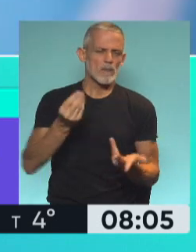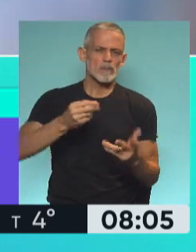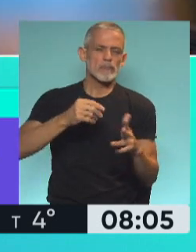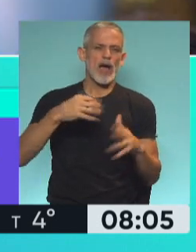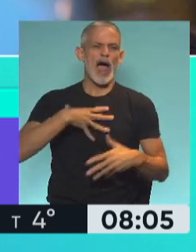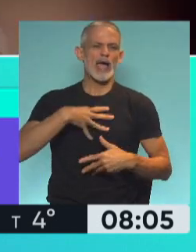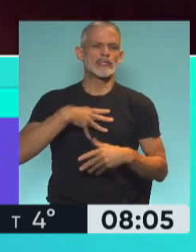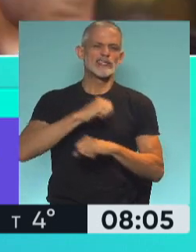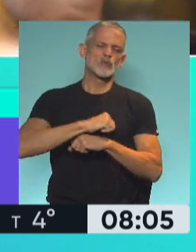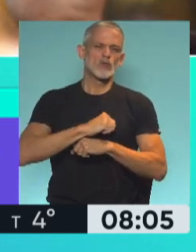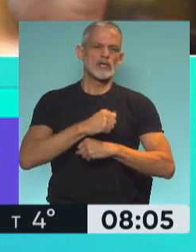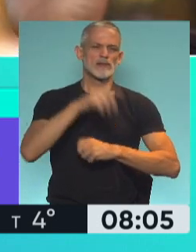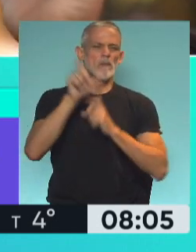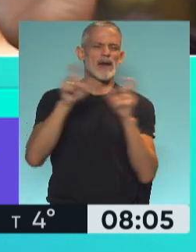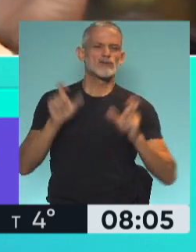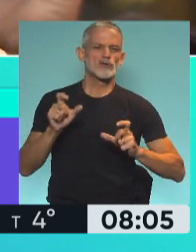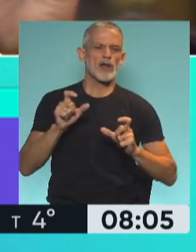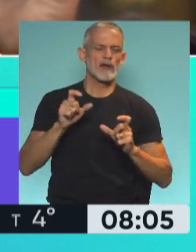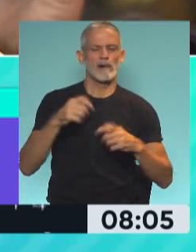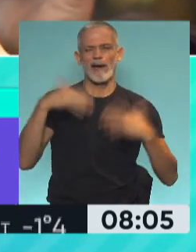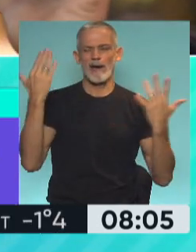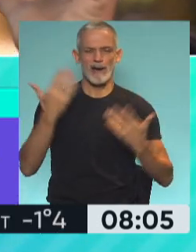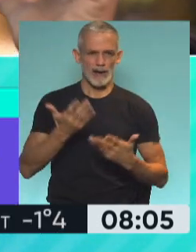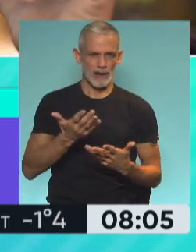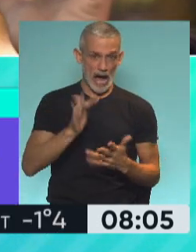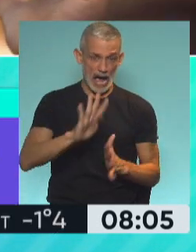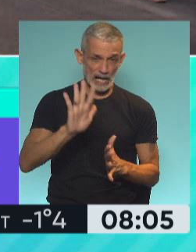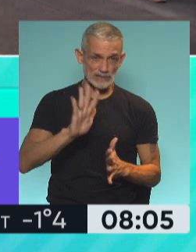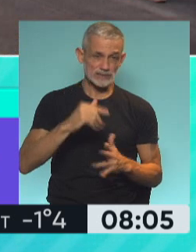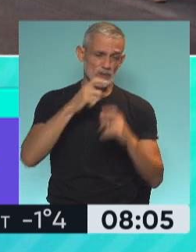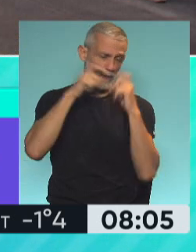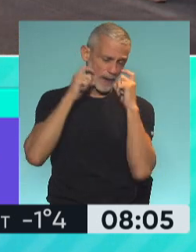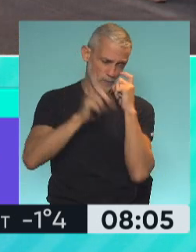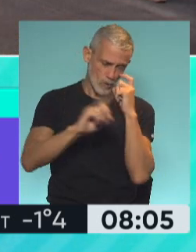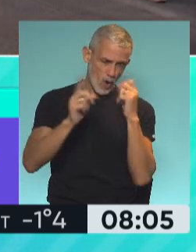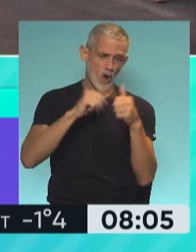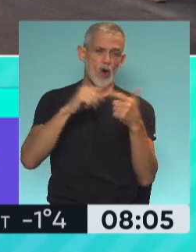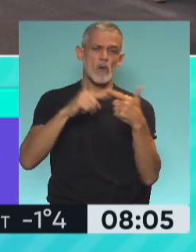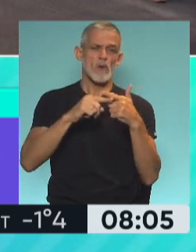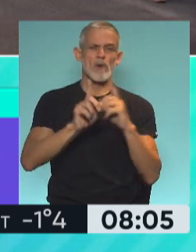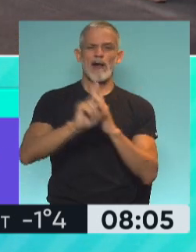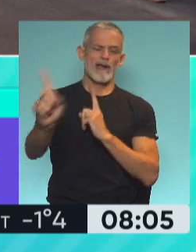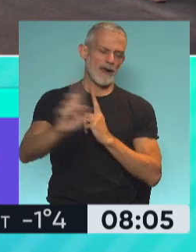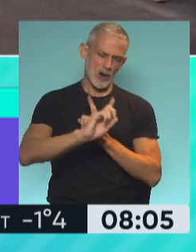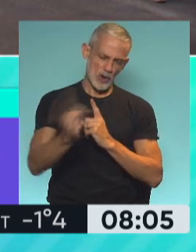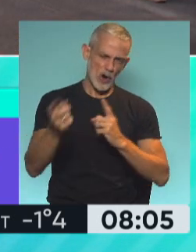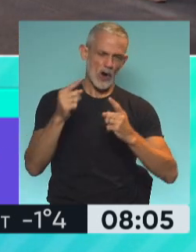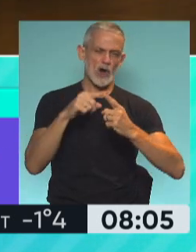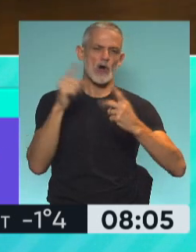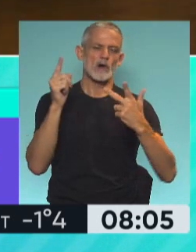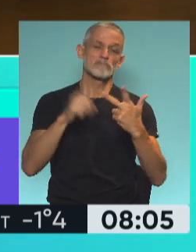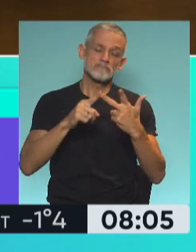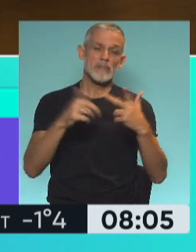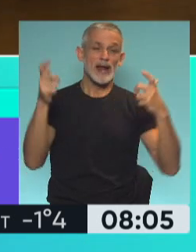actitudes personales han sido descuidadas, porque no hemos usado barbijo, no hemos guardado las distancias, hemos